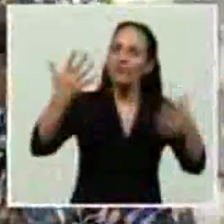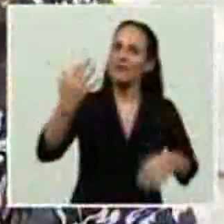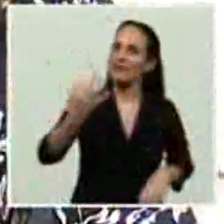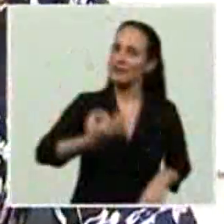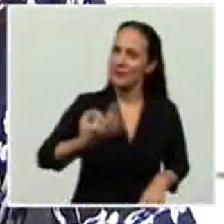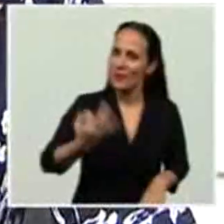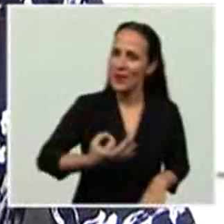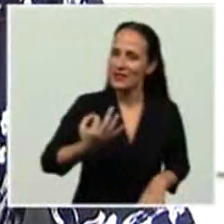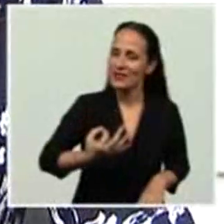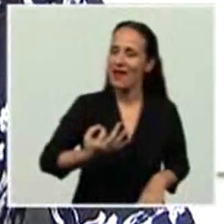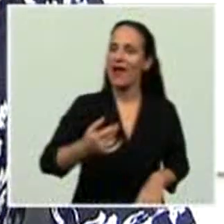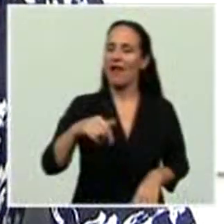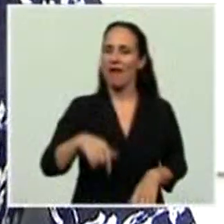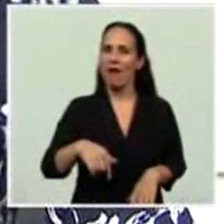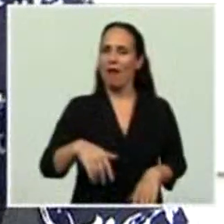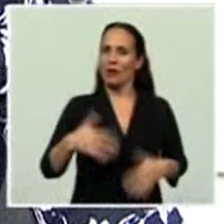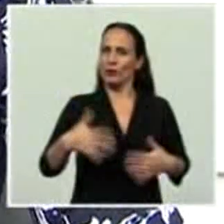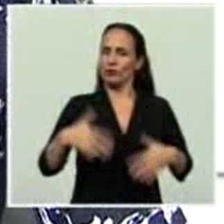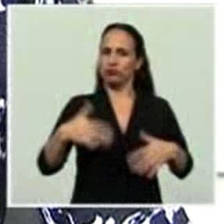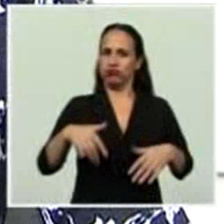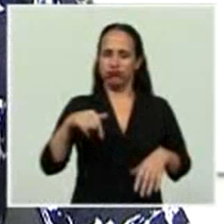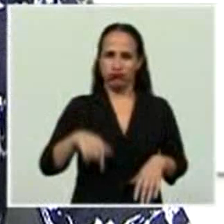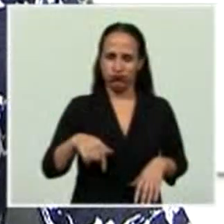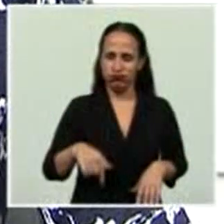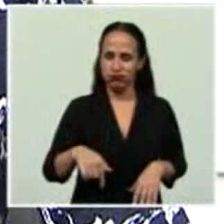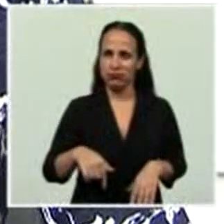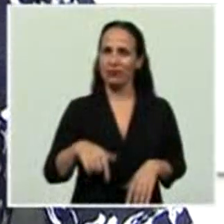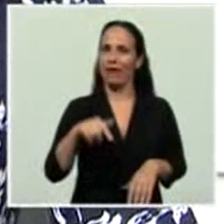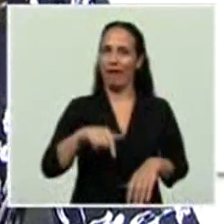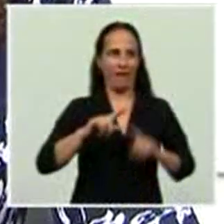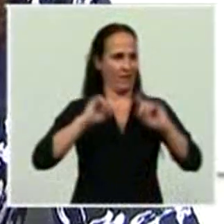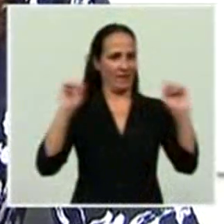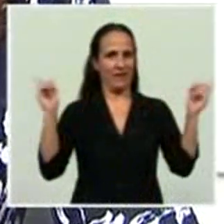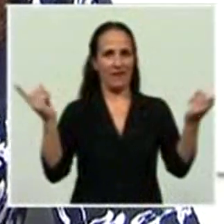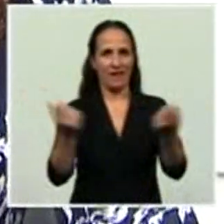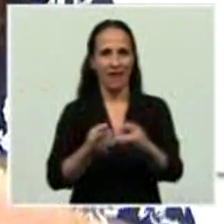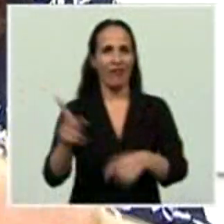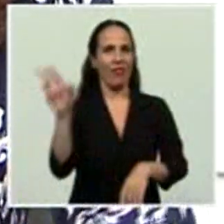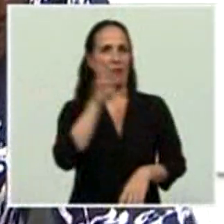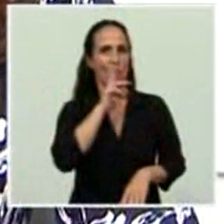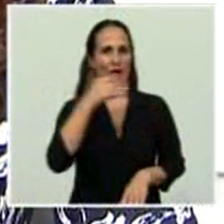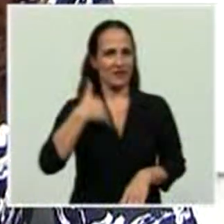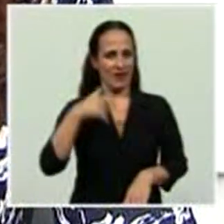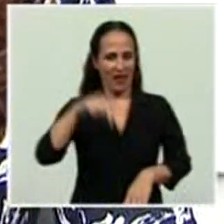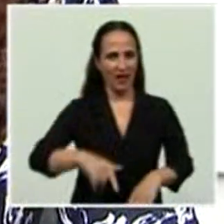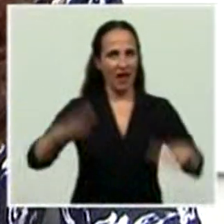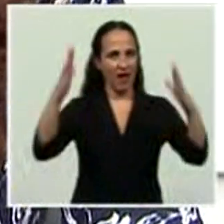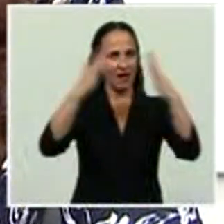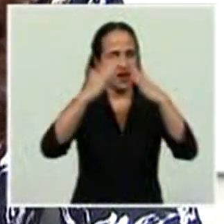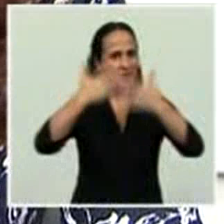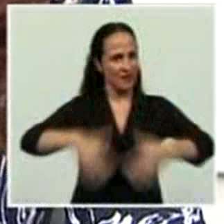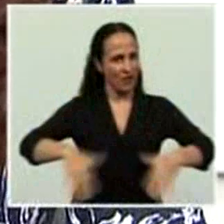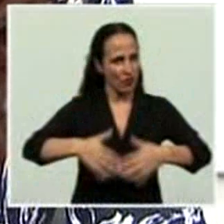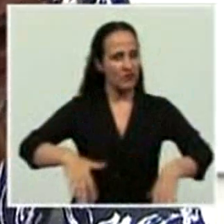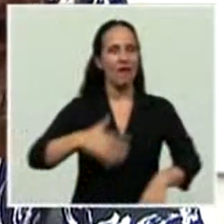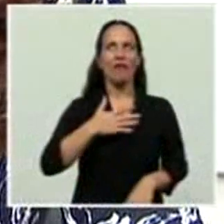impresionante todo lo que ha sucedido en este salón de las mujeres argentinas aquí en la casa rosada y lo que